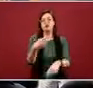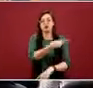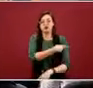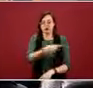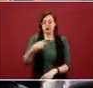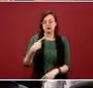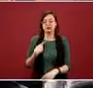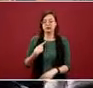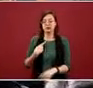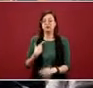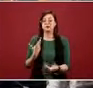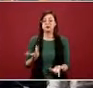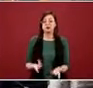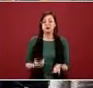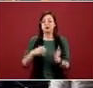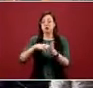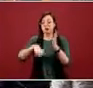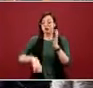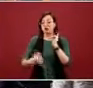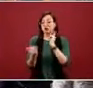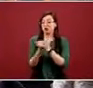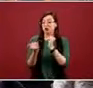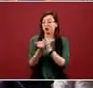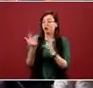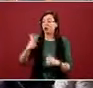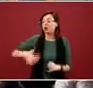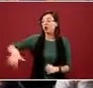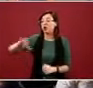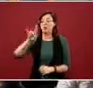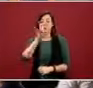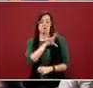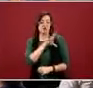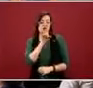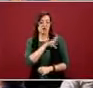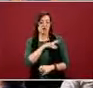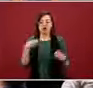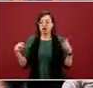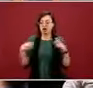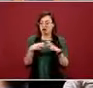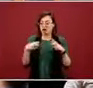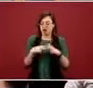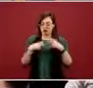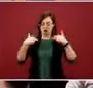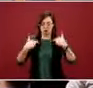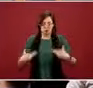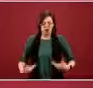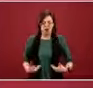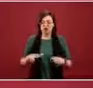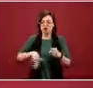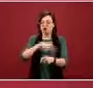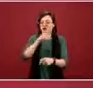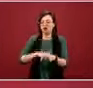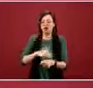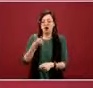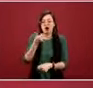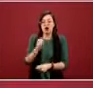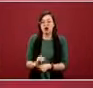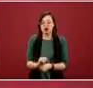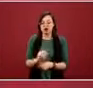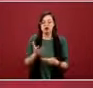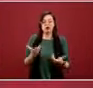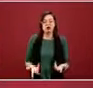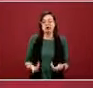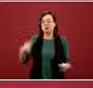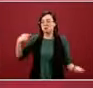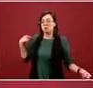por ejemplo, el miedo social, la ansiedad. Esta es una reacción humana, natural, que hemos evolucionado